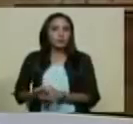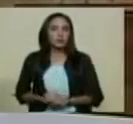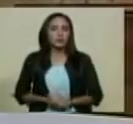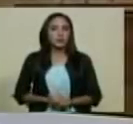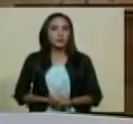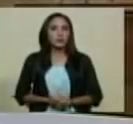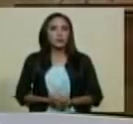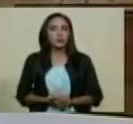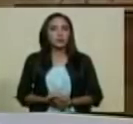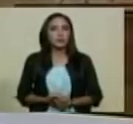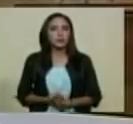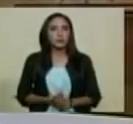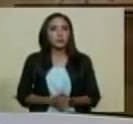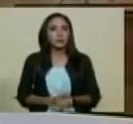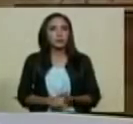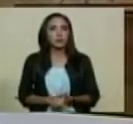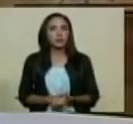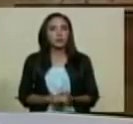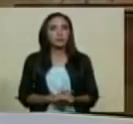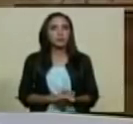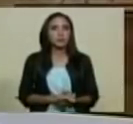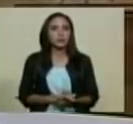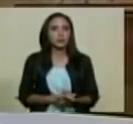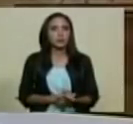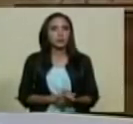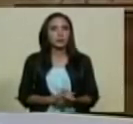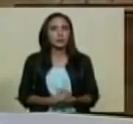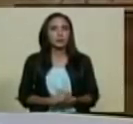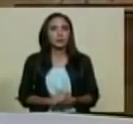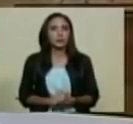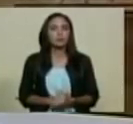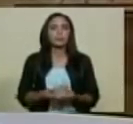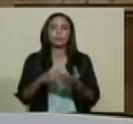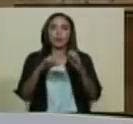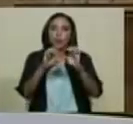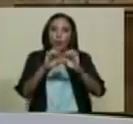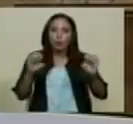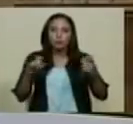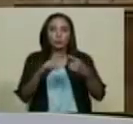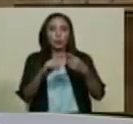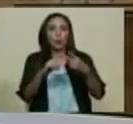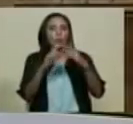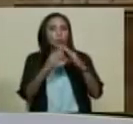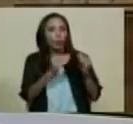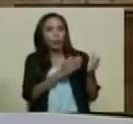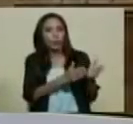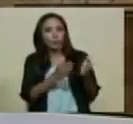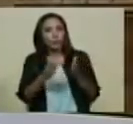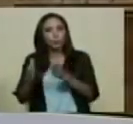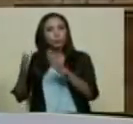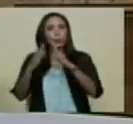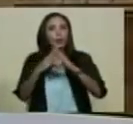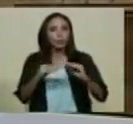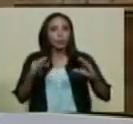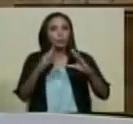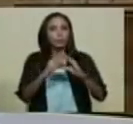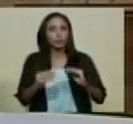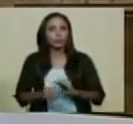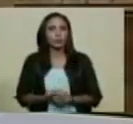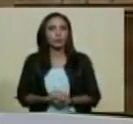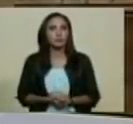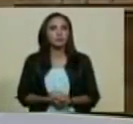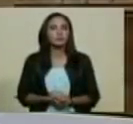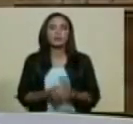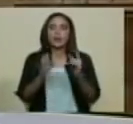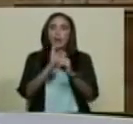que responde a una doctrina. La educación es la base estructural, espiritual,